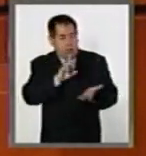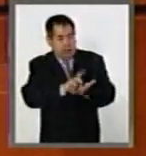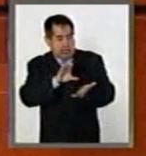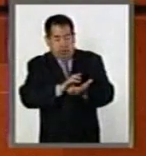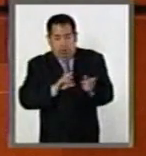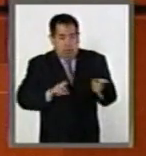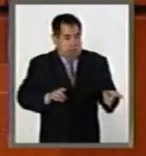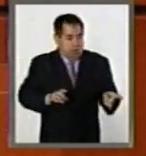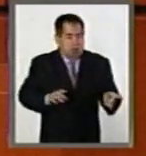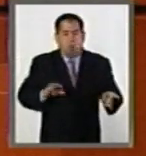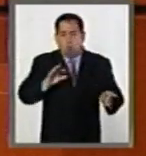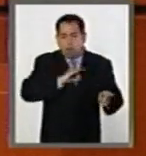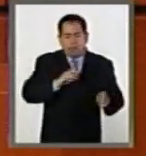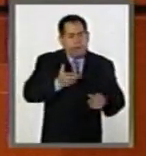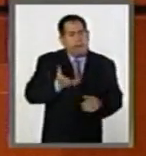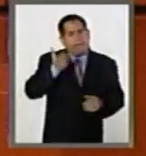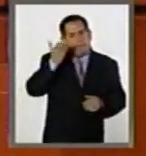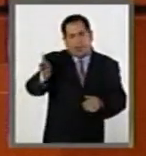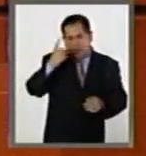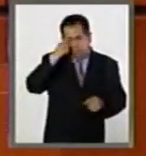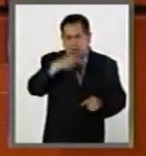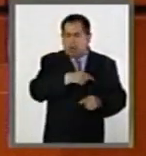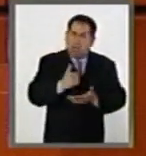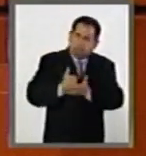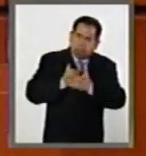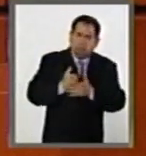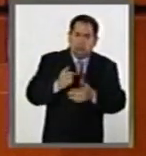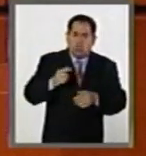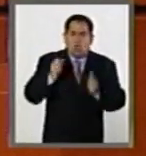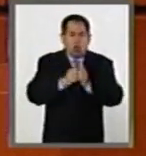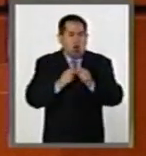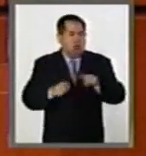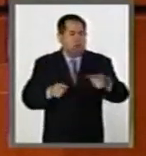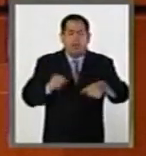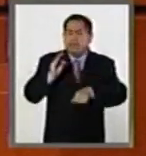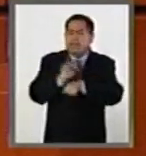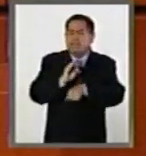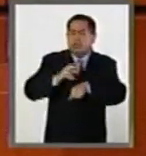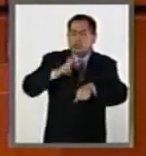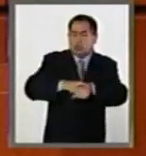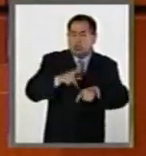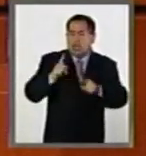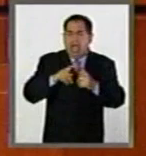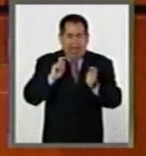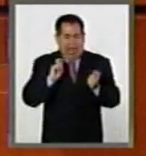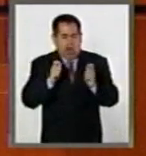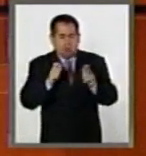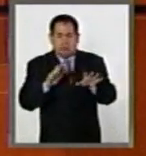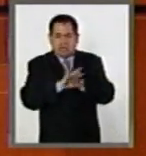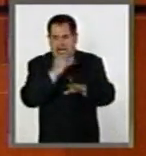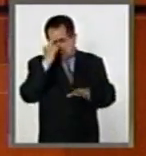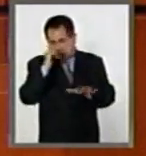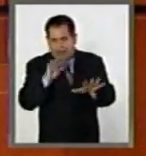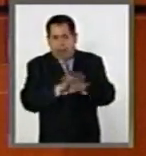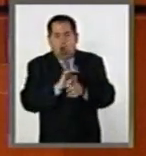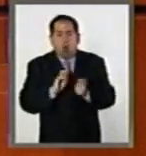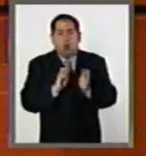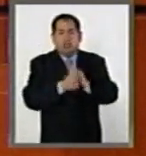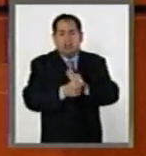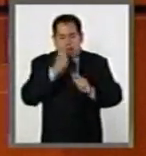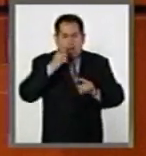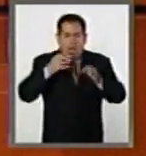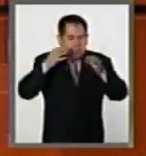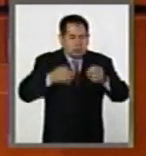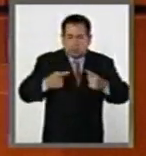discapacidad, podrá solicitar para sí o por medio de su defensor un ajuste razonable al procedimiento para asegurar